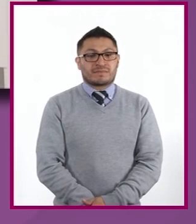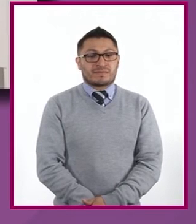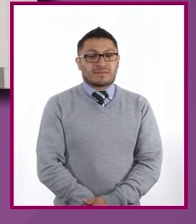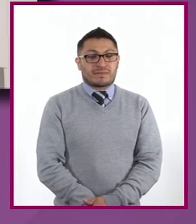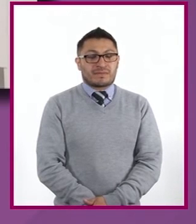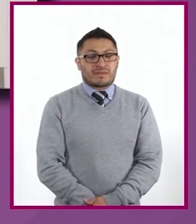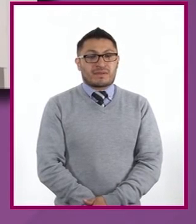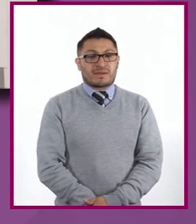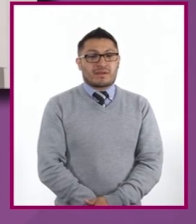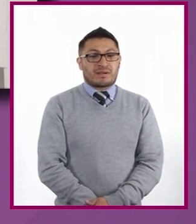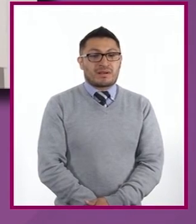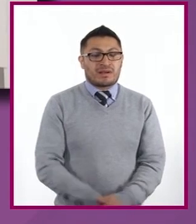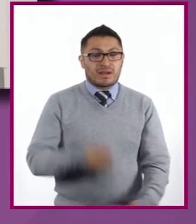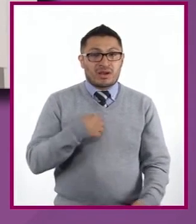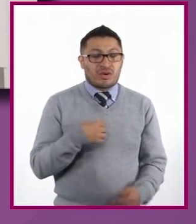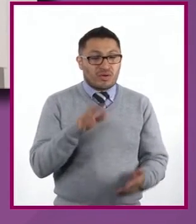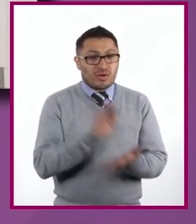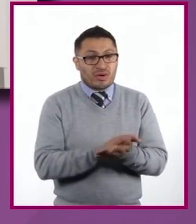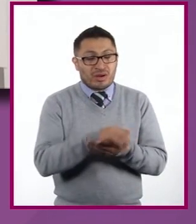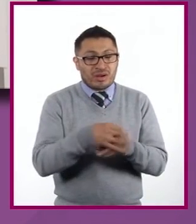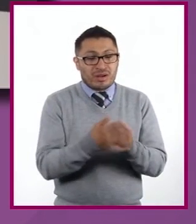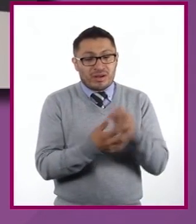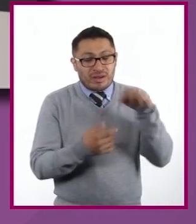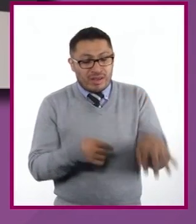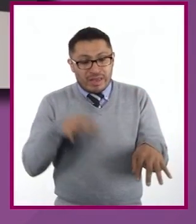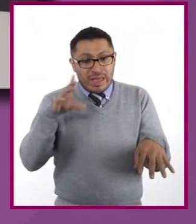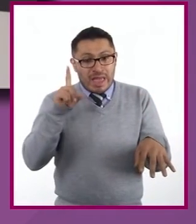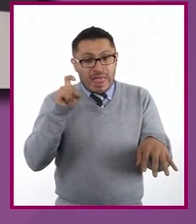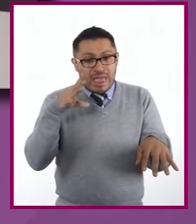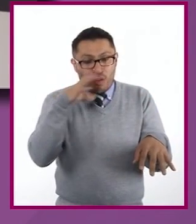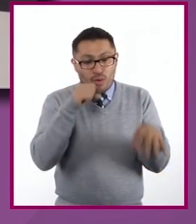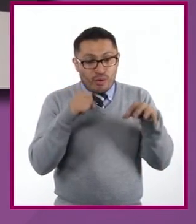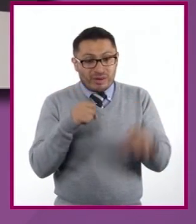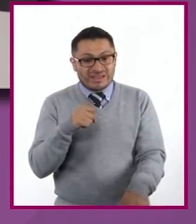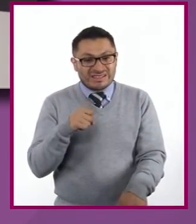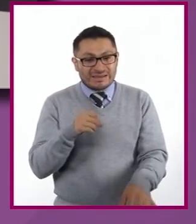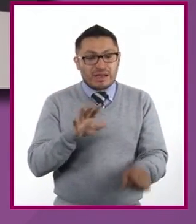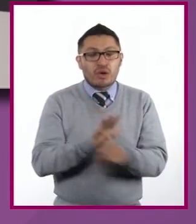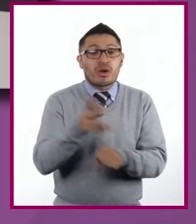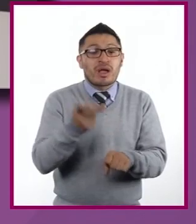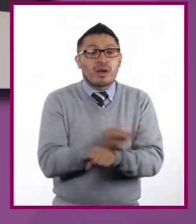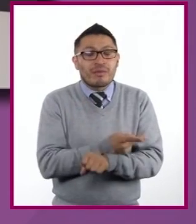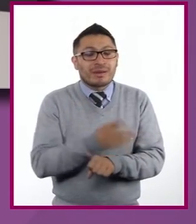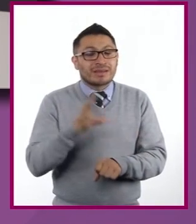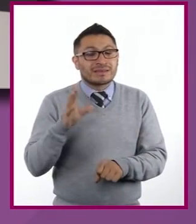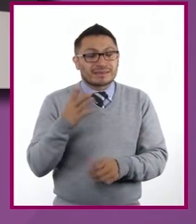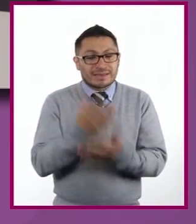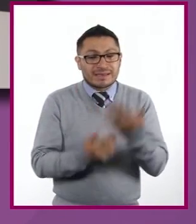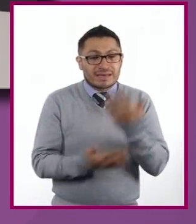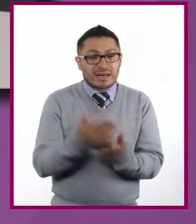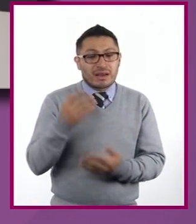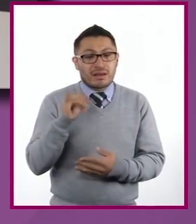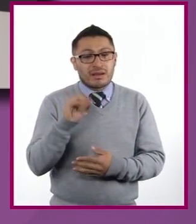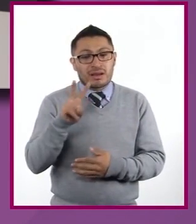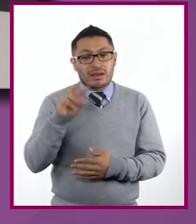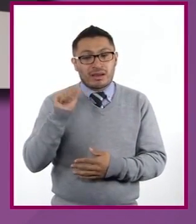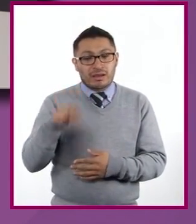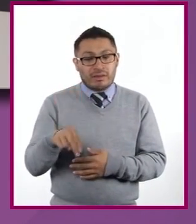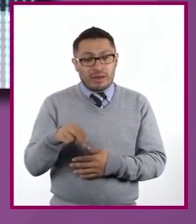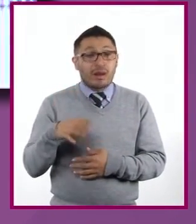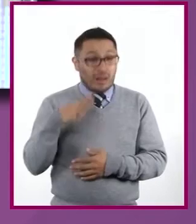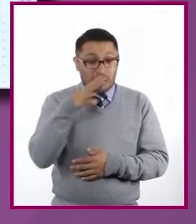Voy a poner una mano en este recipiente con agua caliente. ¿Qué pasará con la mano de Iván? ¿Se